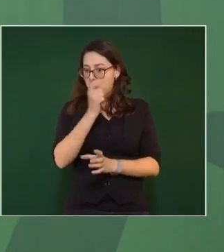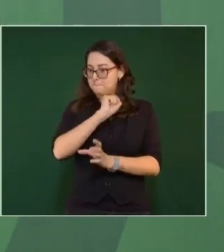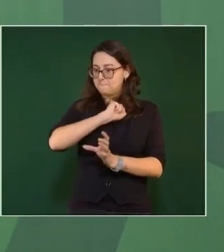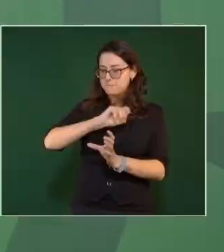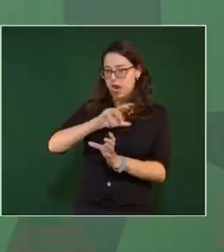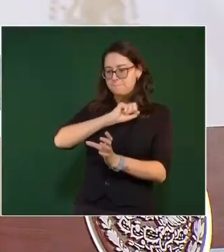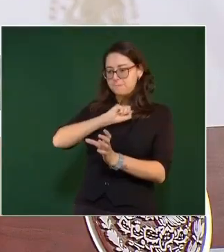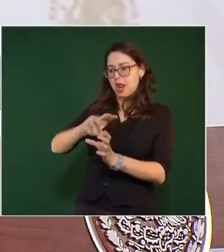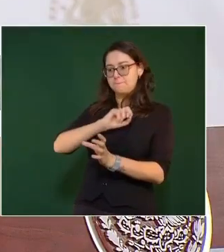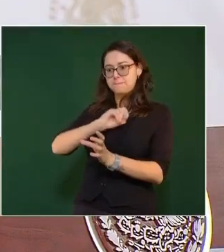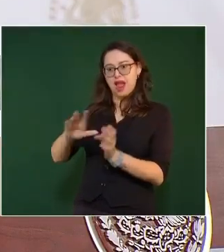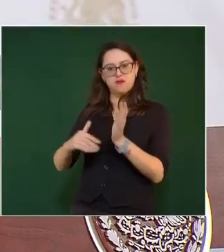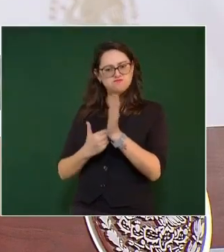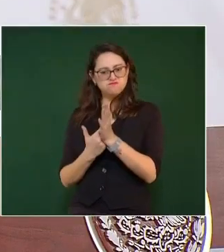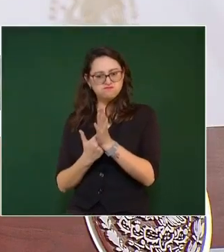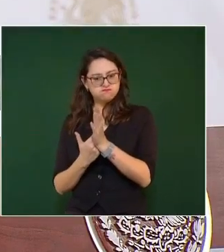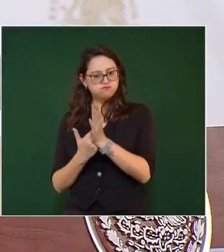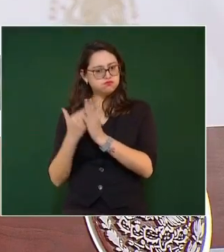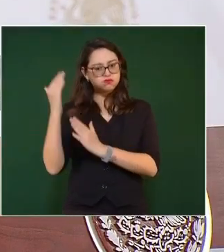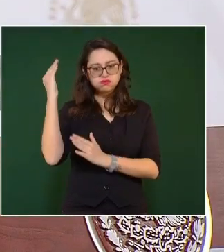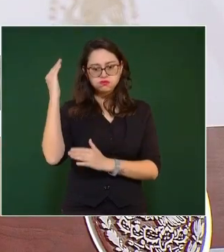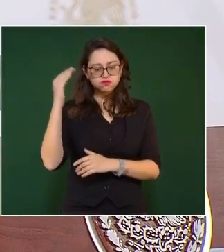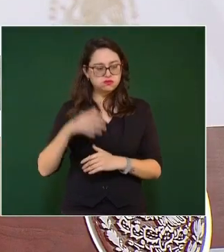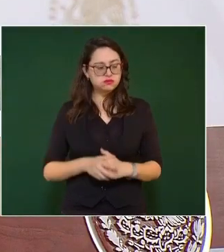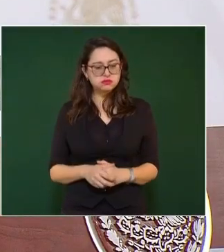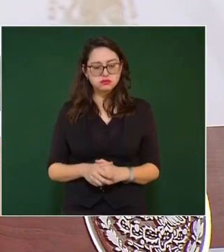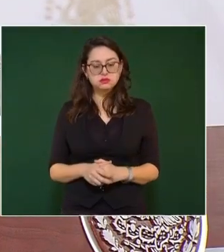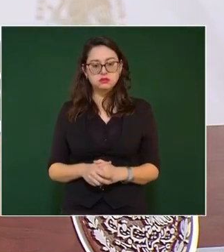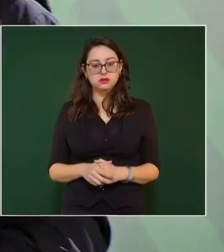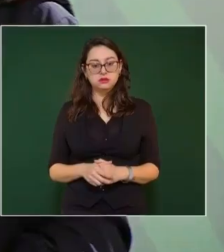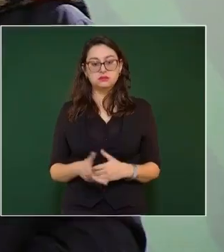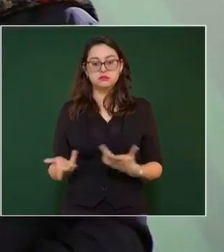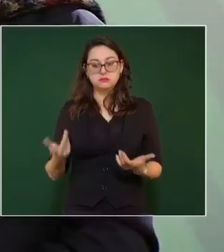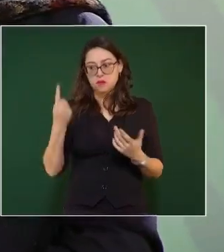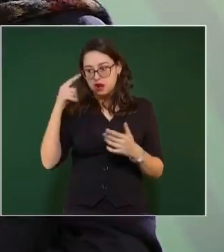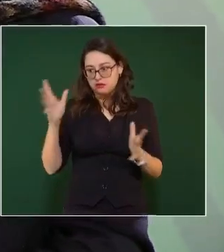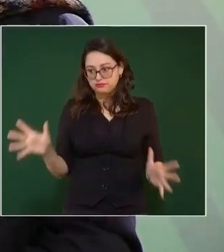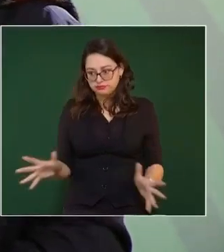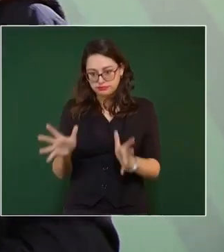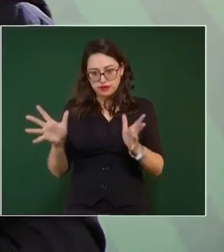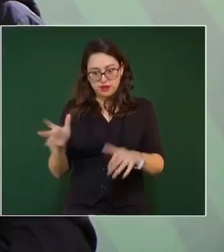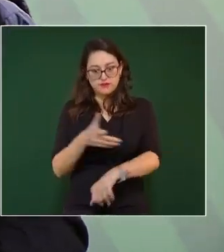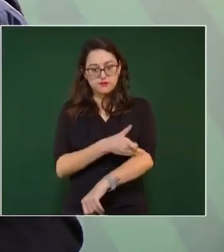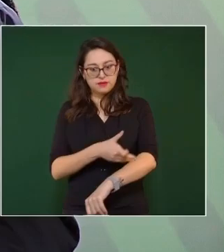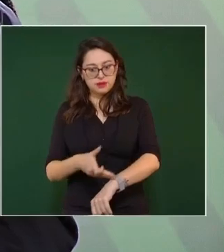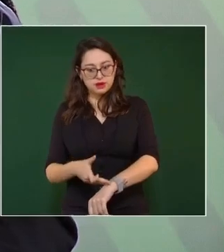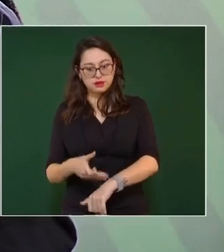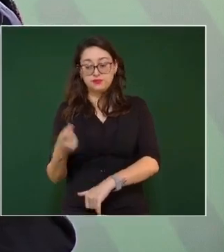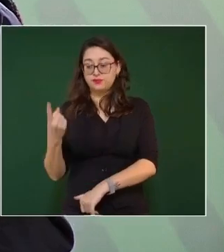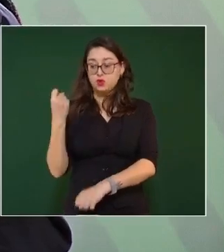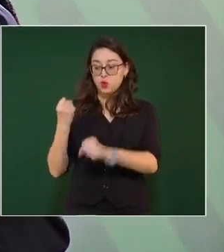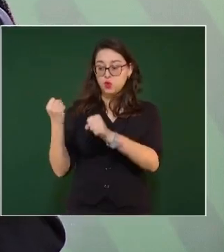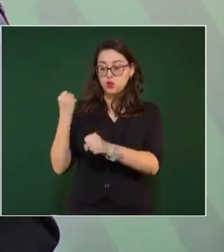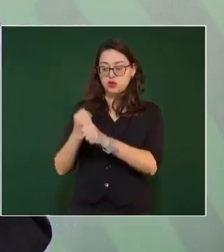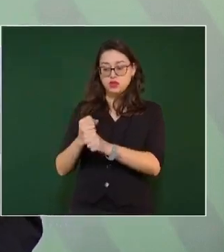remesas, lo que envían nuestros migrantes a sus familiares, el año pasado